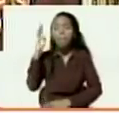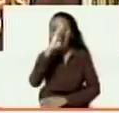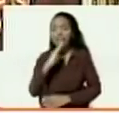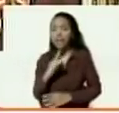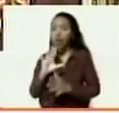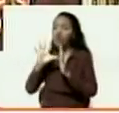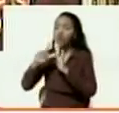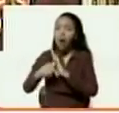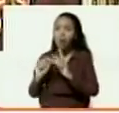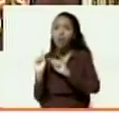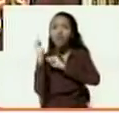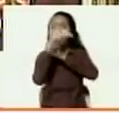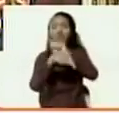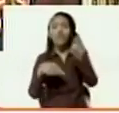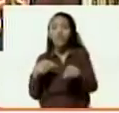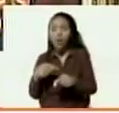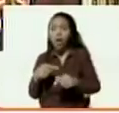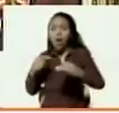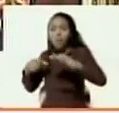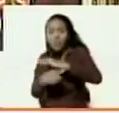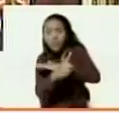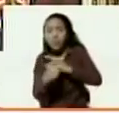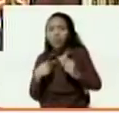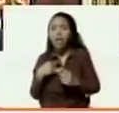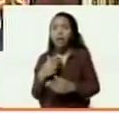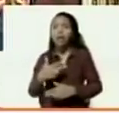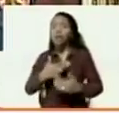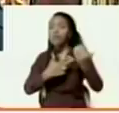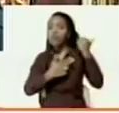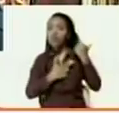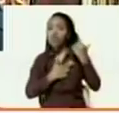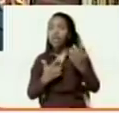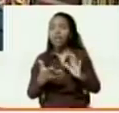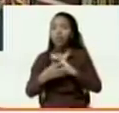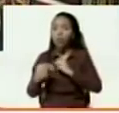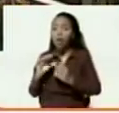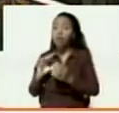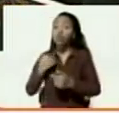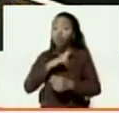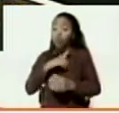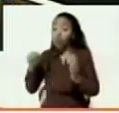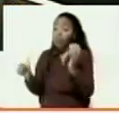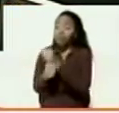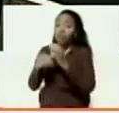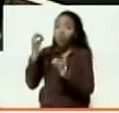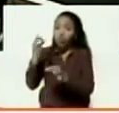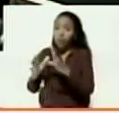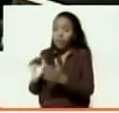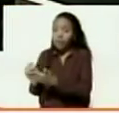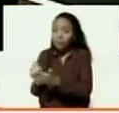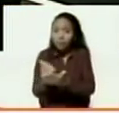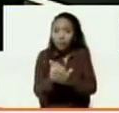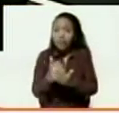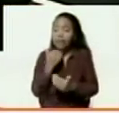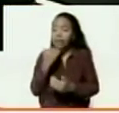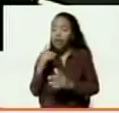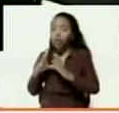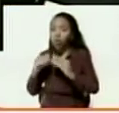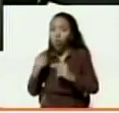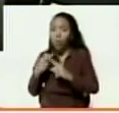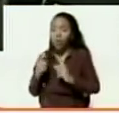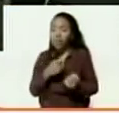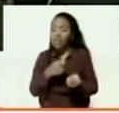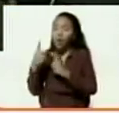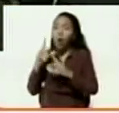cohetes, misiles, fusiles. Los recuperamos prácticamente todos. Ellos se llevaron